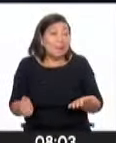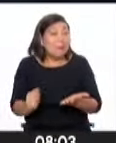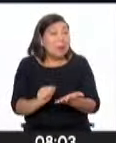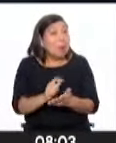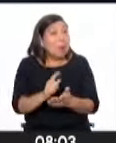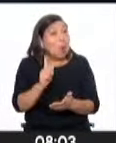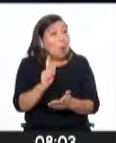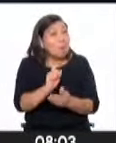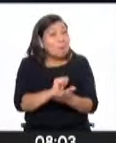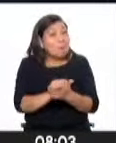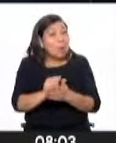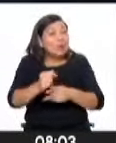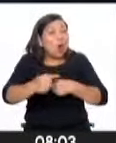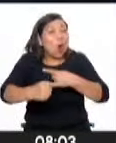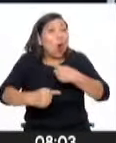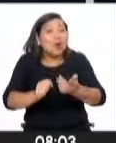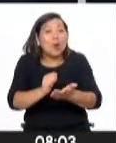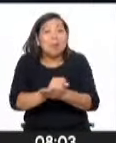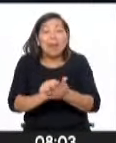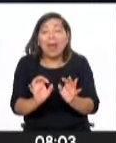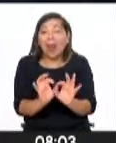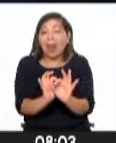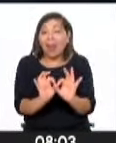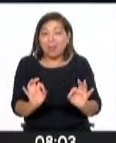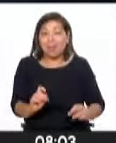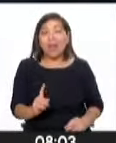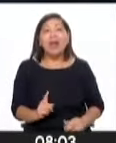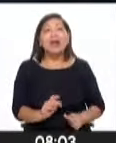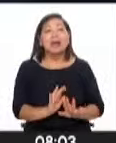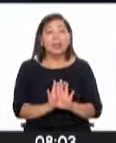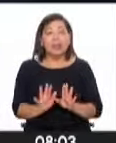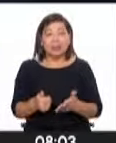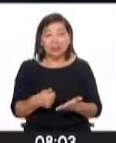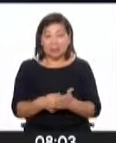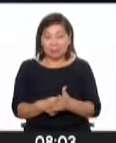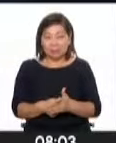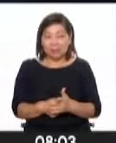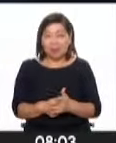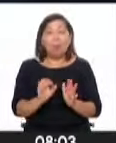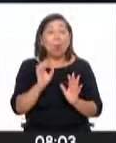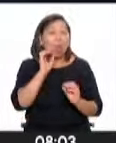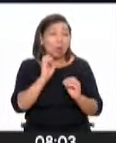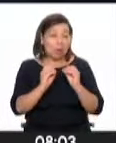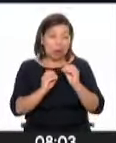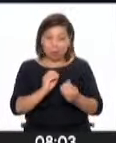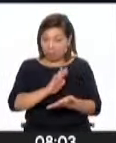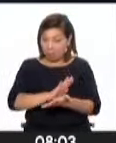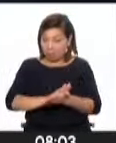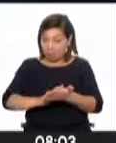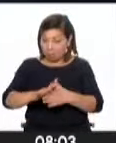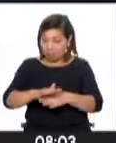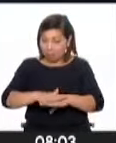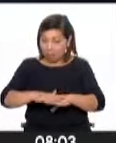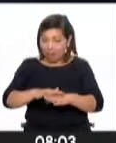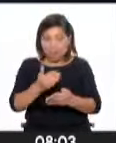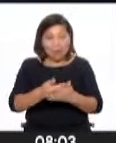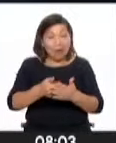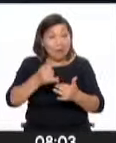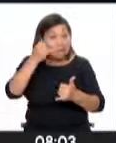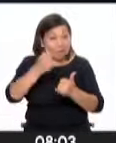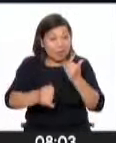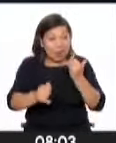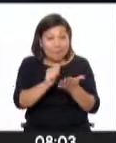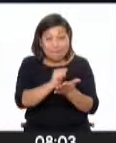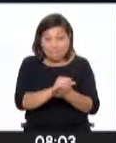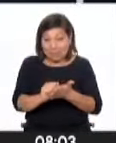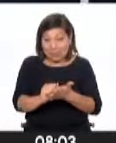al mes siguiente sales limpio, digámoslo así. Dura un mes en salir de las centrales. Este mes de abril yo arreglo en el reporte de fin de mes